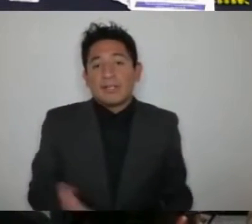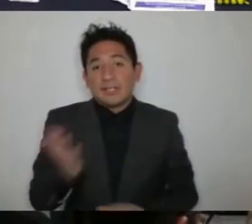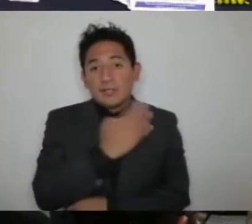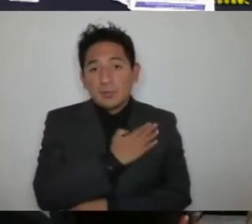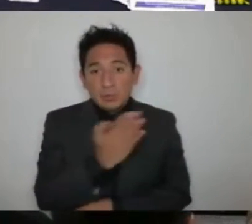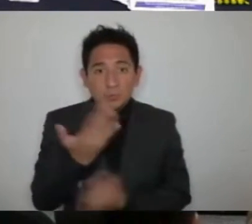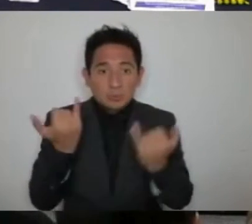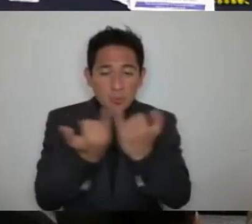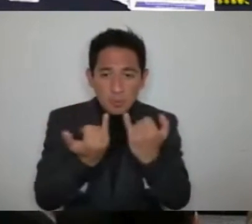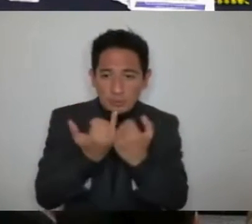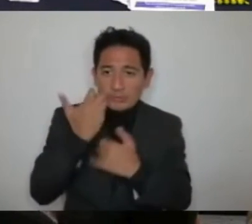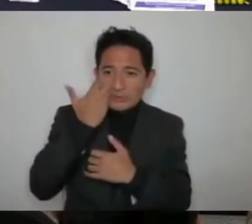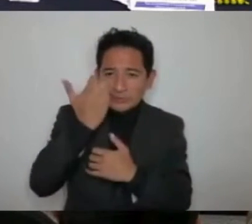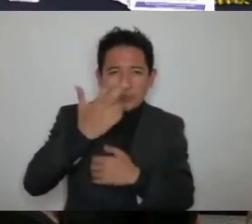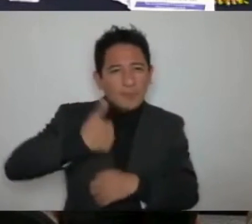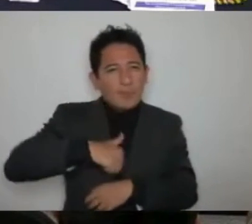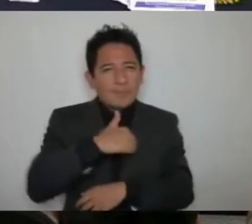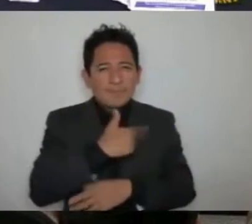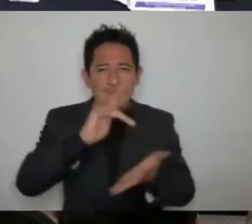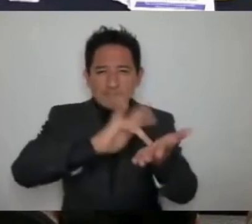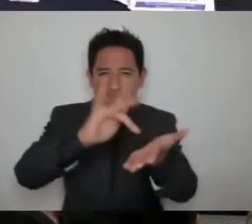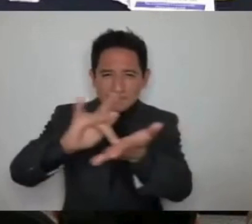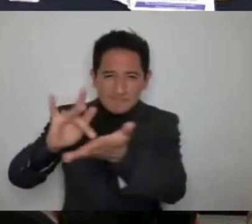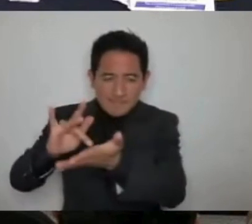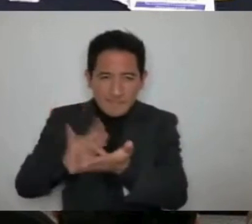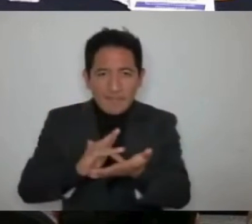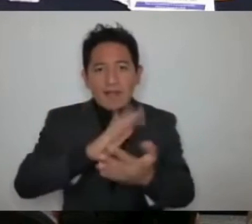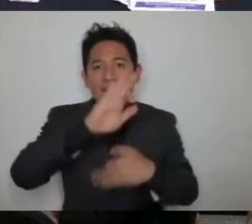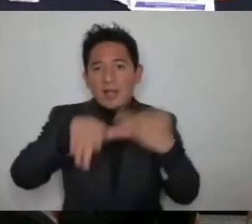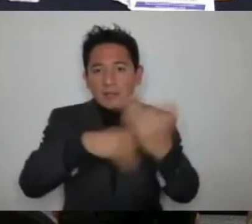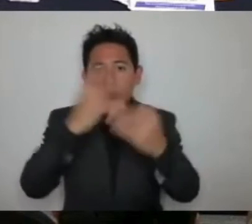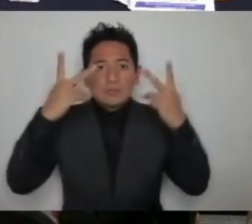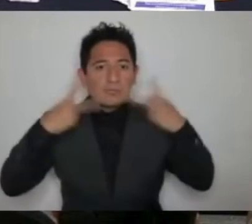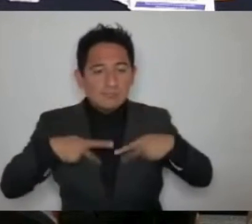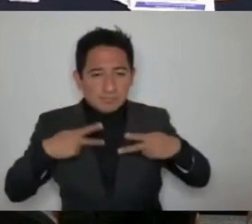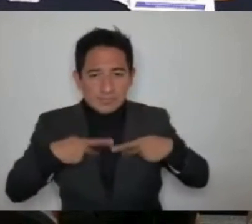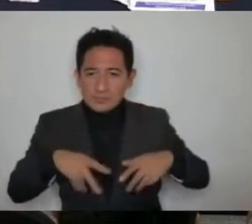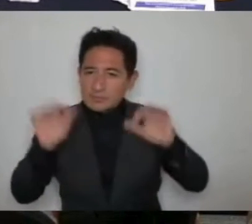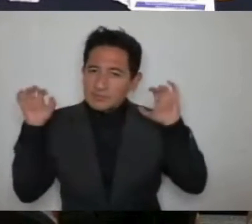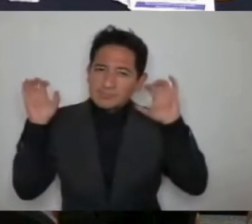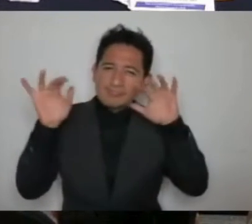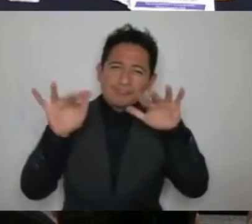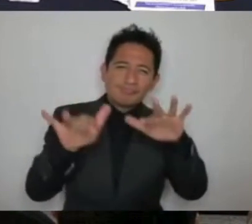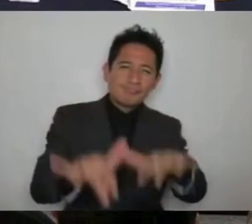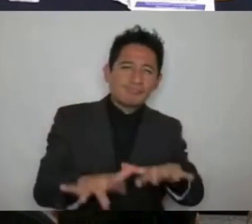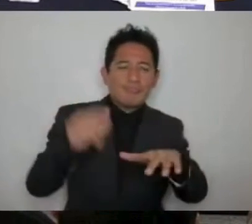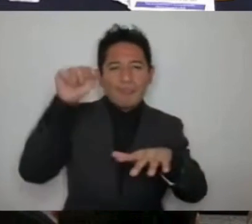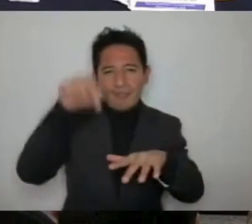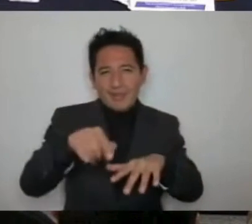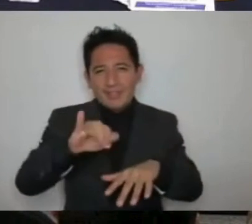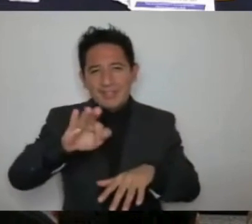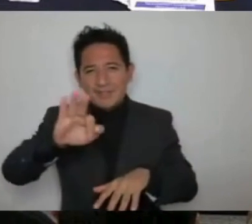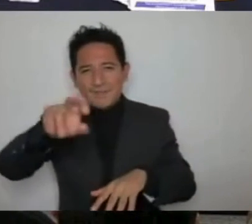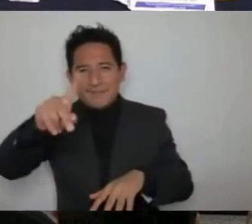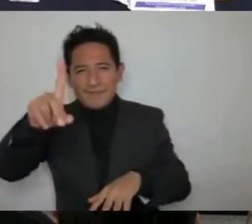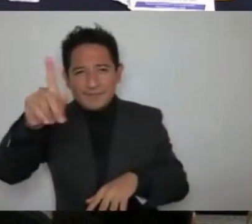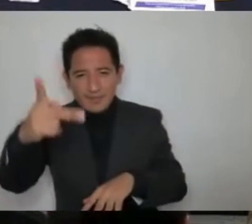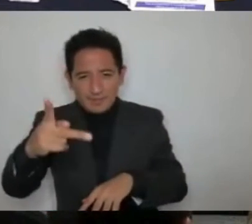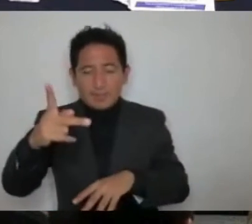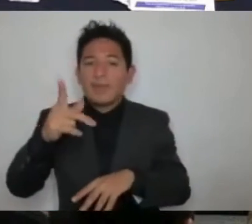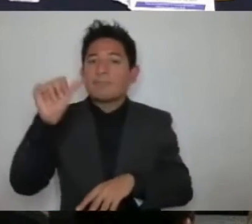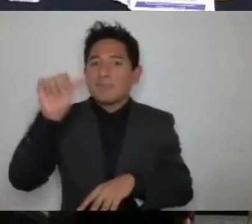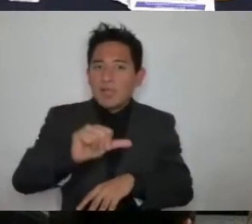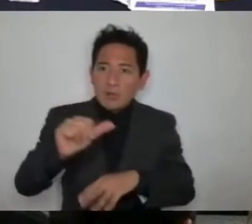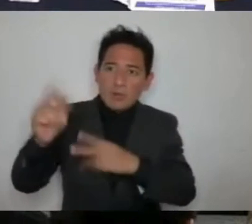agradecer muchísimo la presencia de las personas servidoras públicas del instituto que nos acompañaron en el en el auditorio